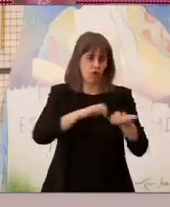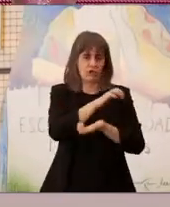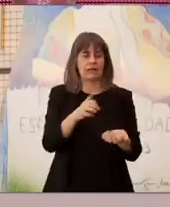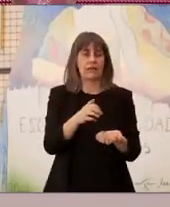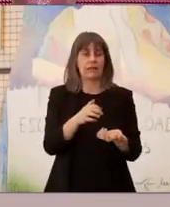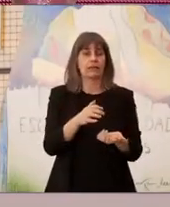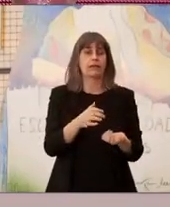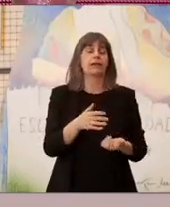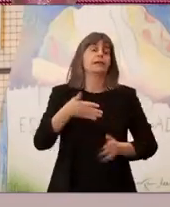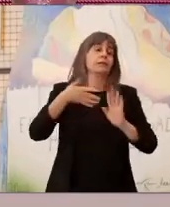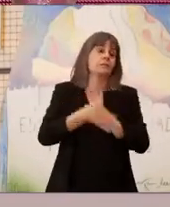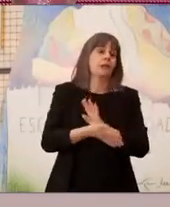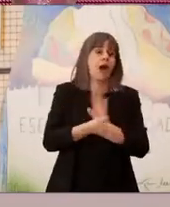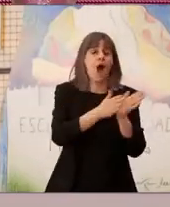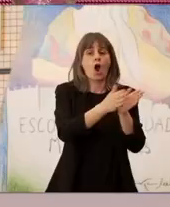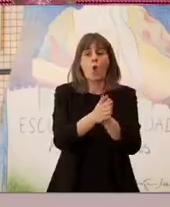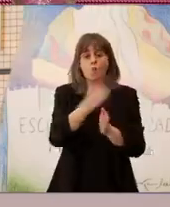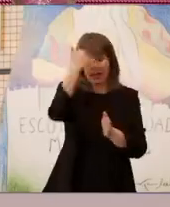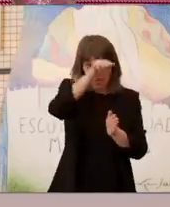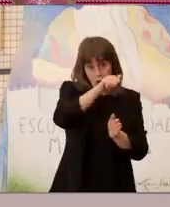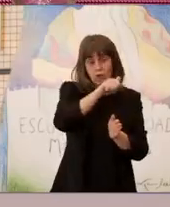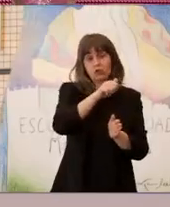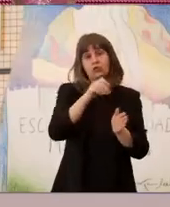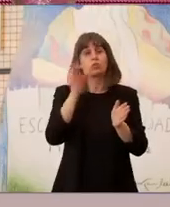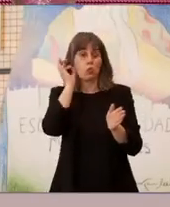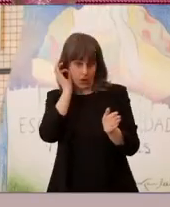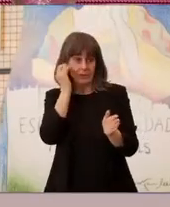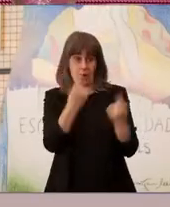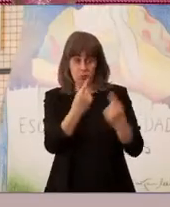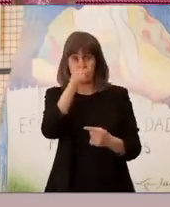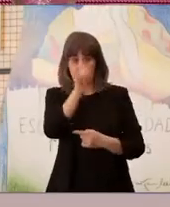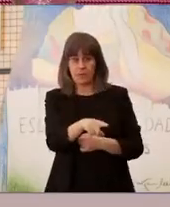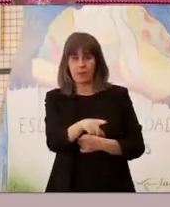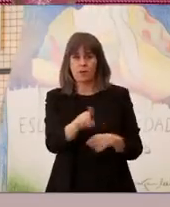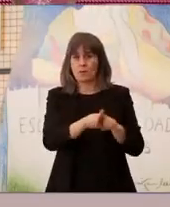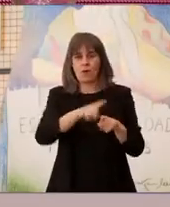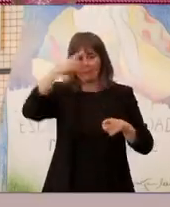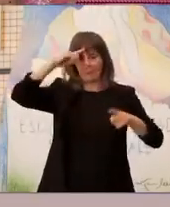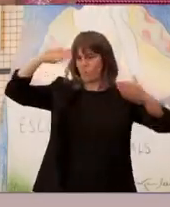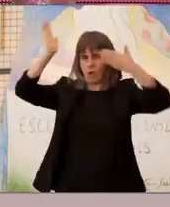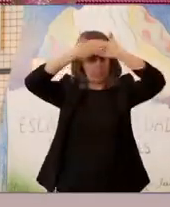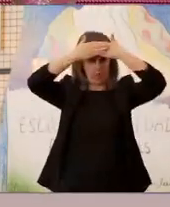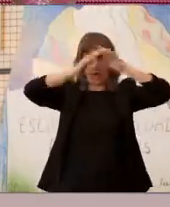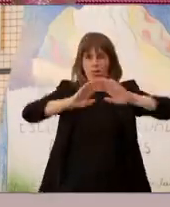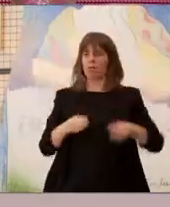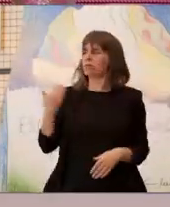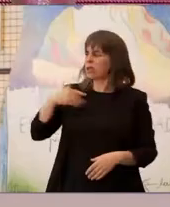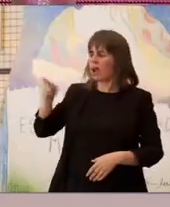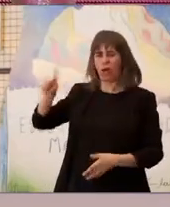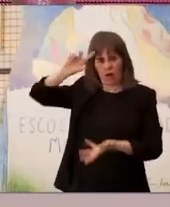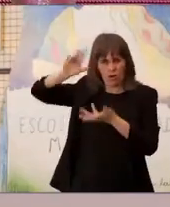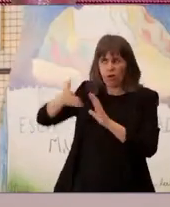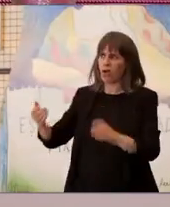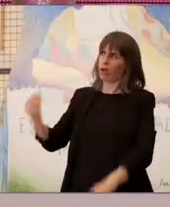compañeros sobre todo los hombres pero también muchas mujeres se cierran en banda y ya no quiere y está loca ya está dándome